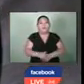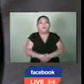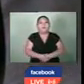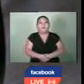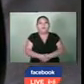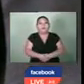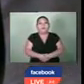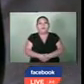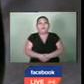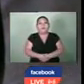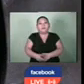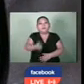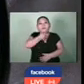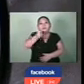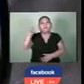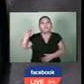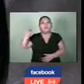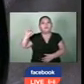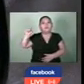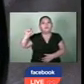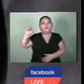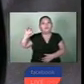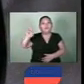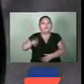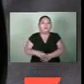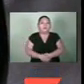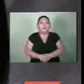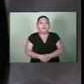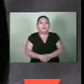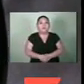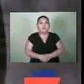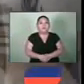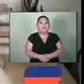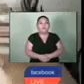electrónica. Néstor Hernández, Noticiero Hechos.